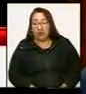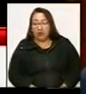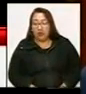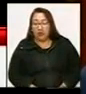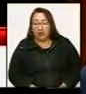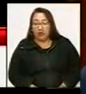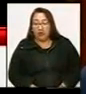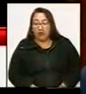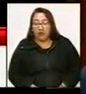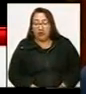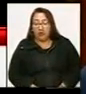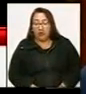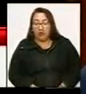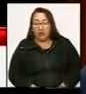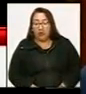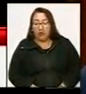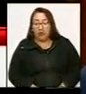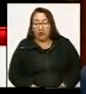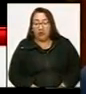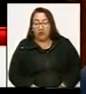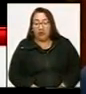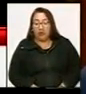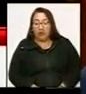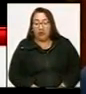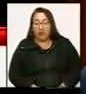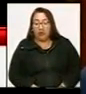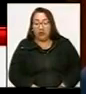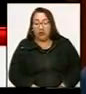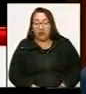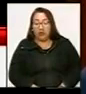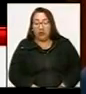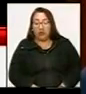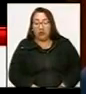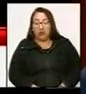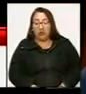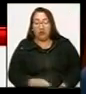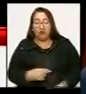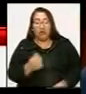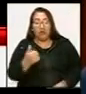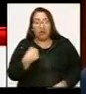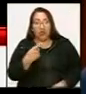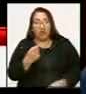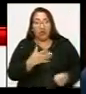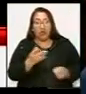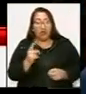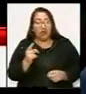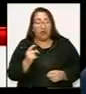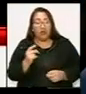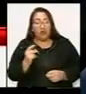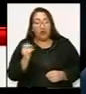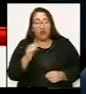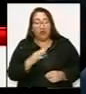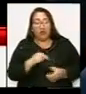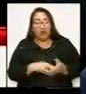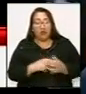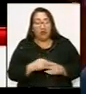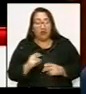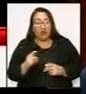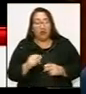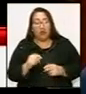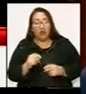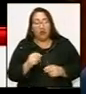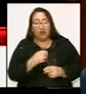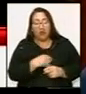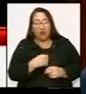que verdaderamente este sistema ha funcionado. Y de paso, nunca está de más un reconocimiento del